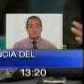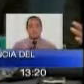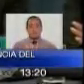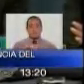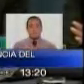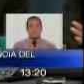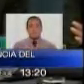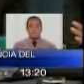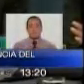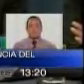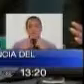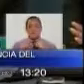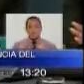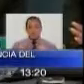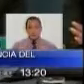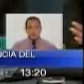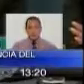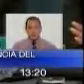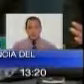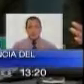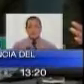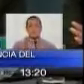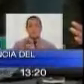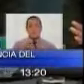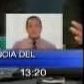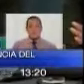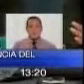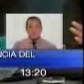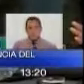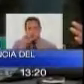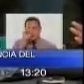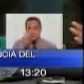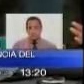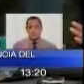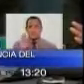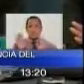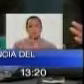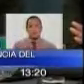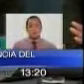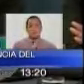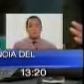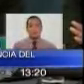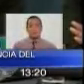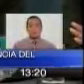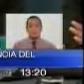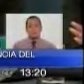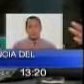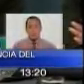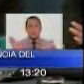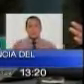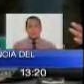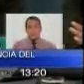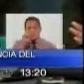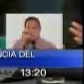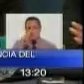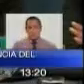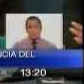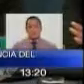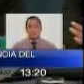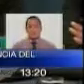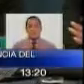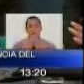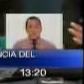internas. Y estábamos en la especial circunstancia en el país de un proceso abierto en el Perú